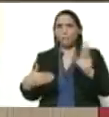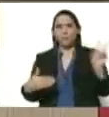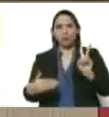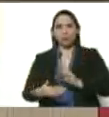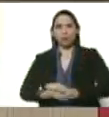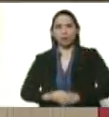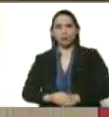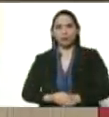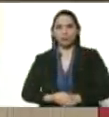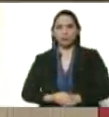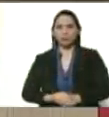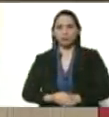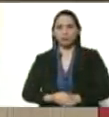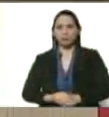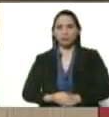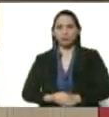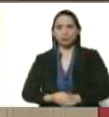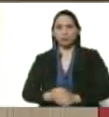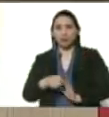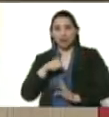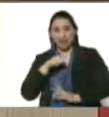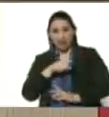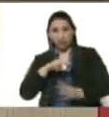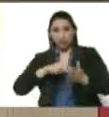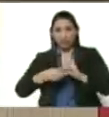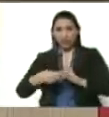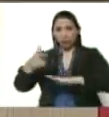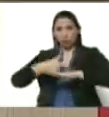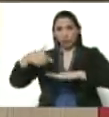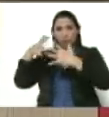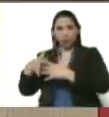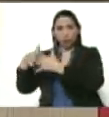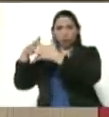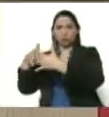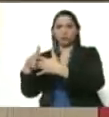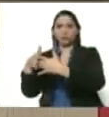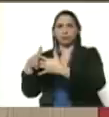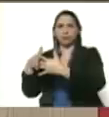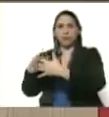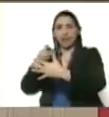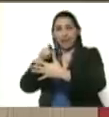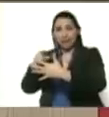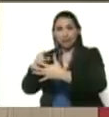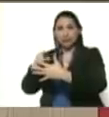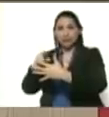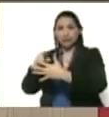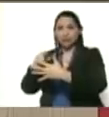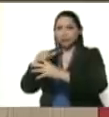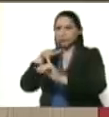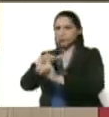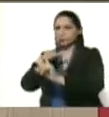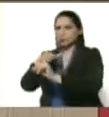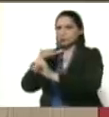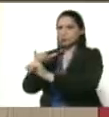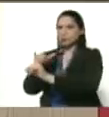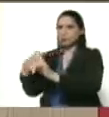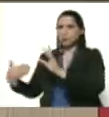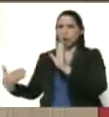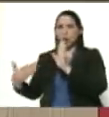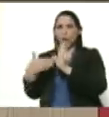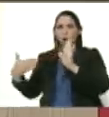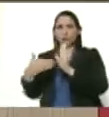Venezuela. Constituye realmente el gobierno de los Estados Unidos una amenaza mortal contra la